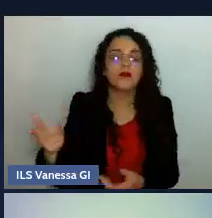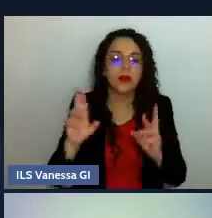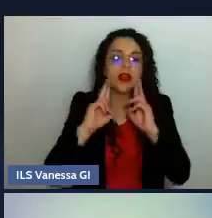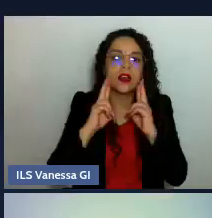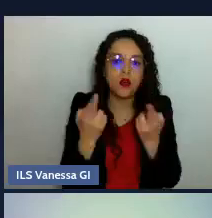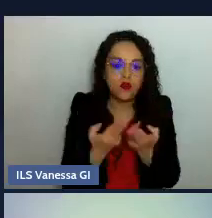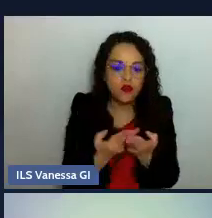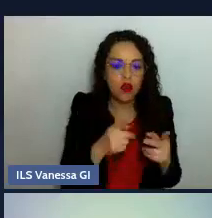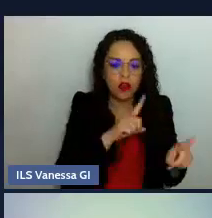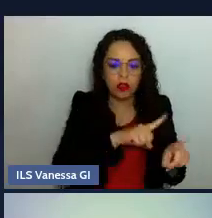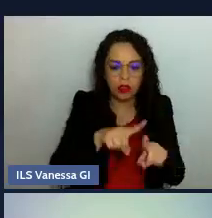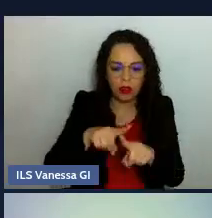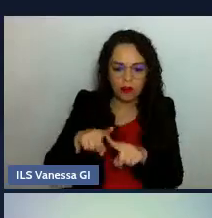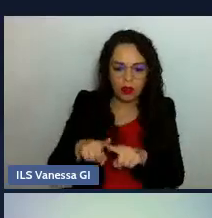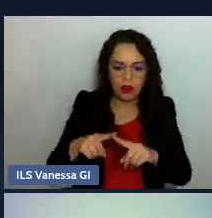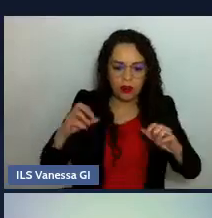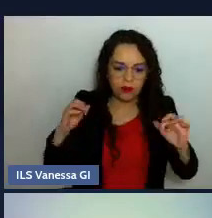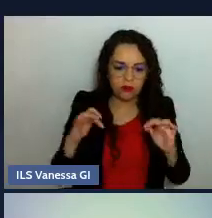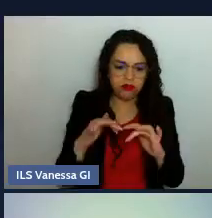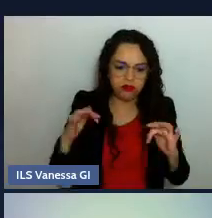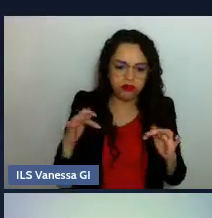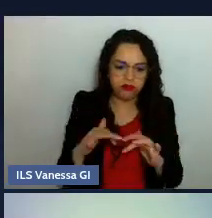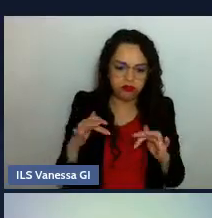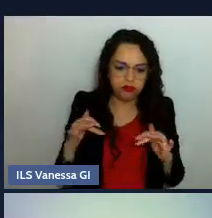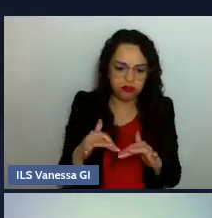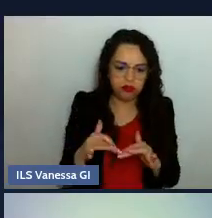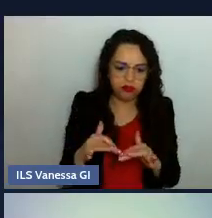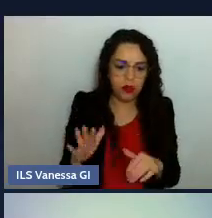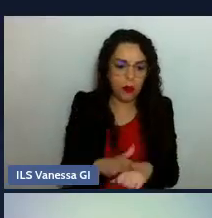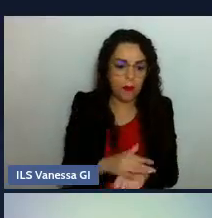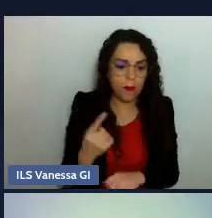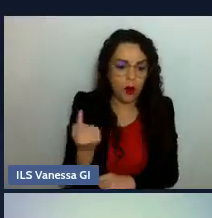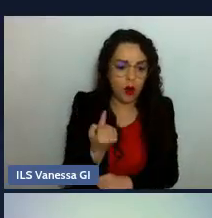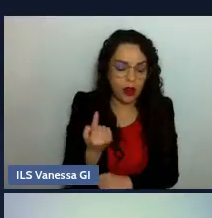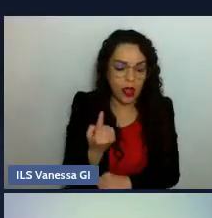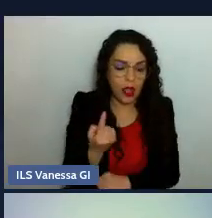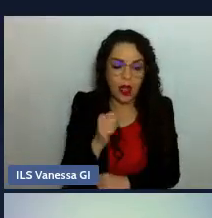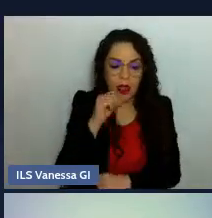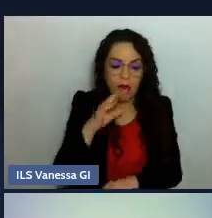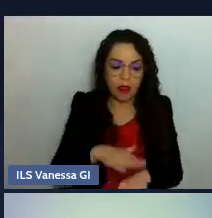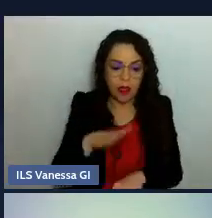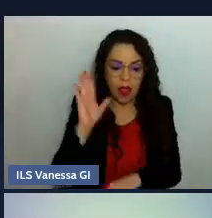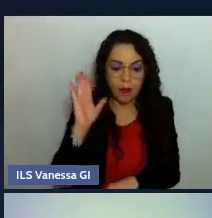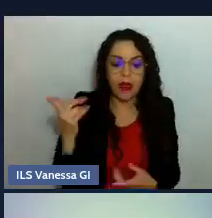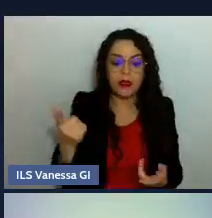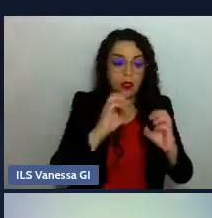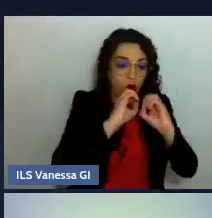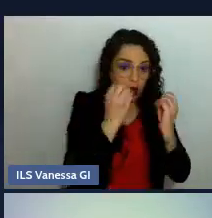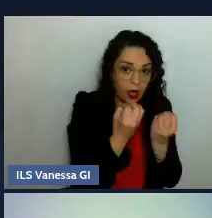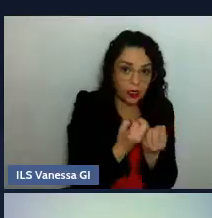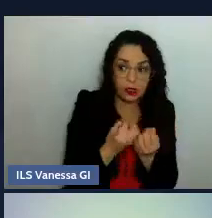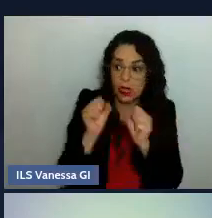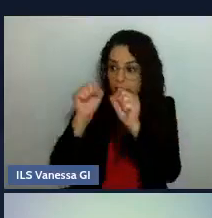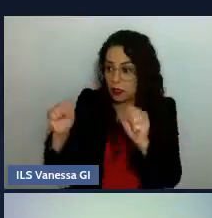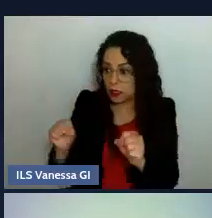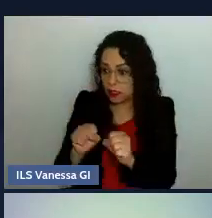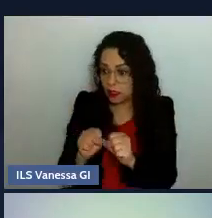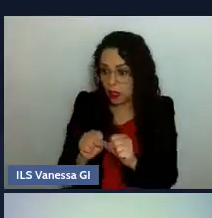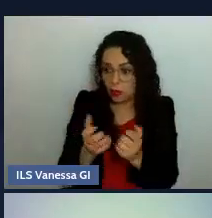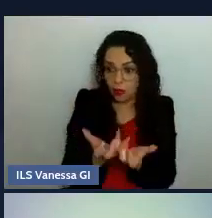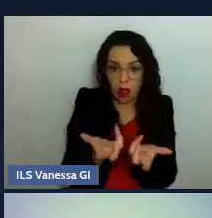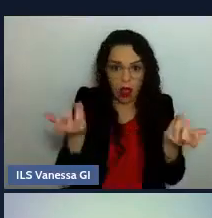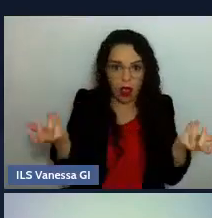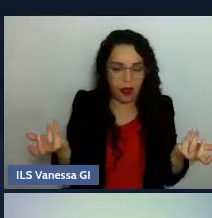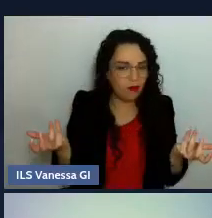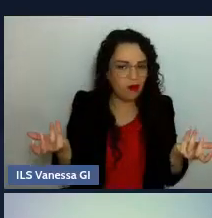se puede ver solamente de manera aislada entre sistemas y órganos, se tiene que ver como algo